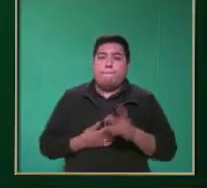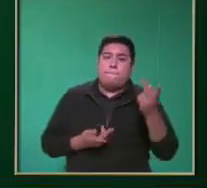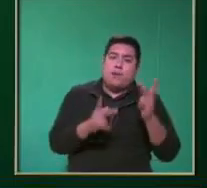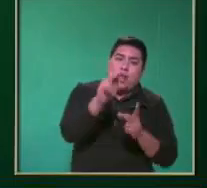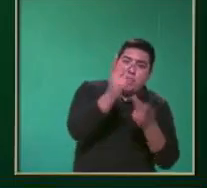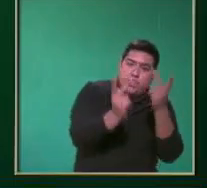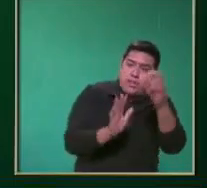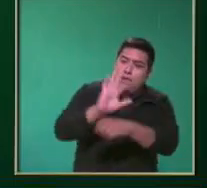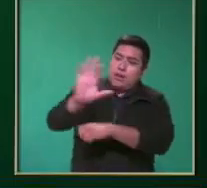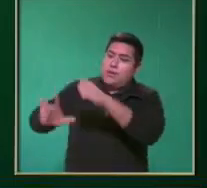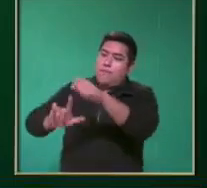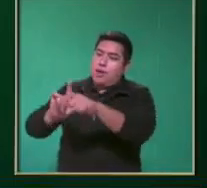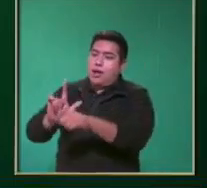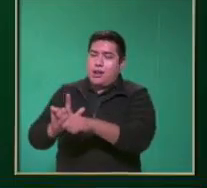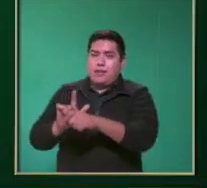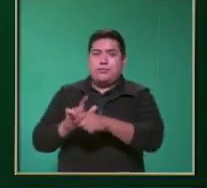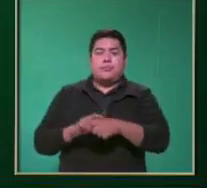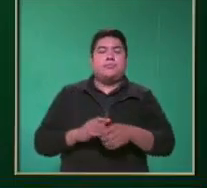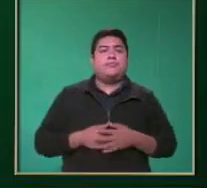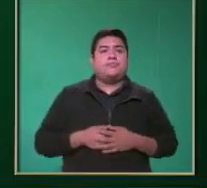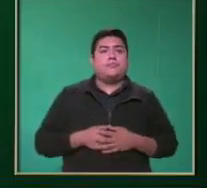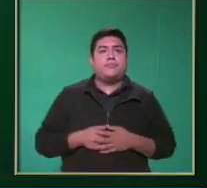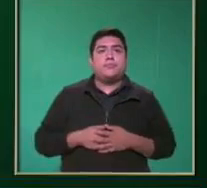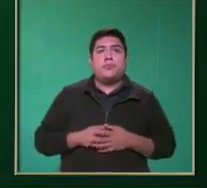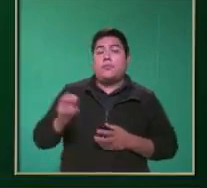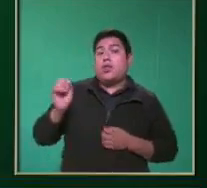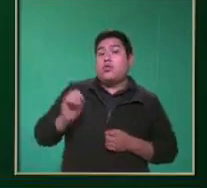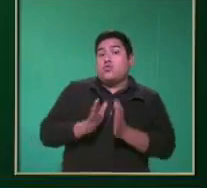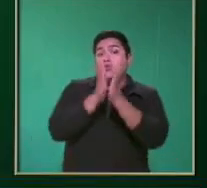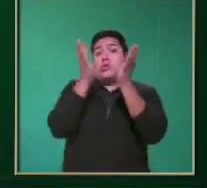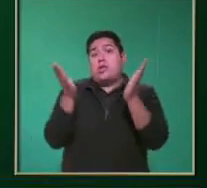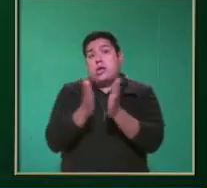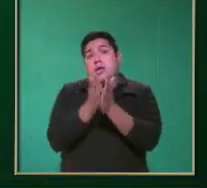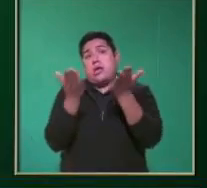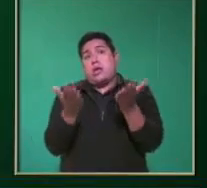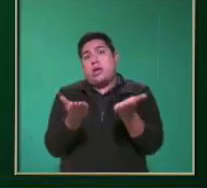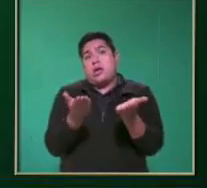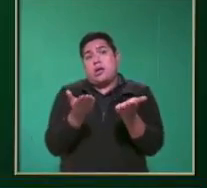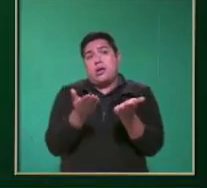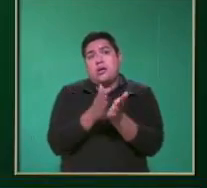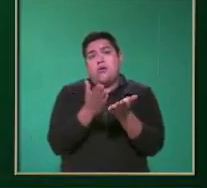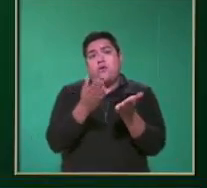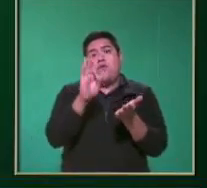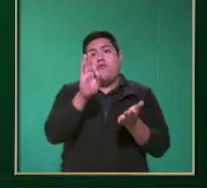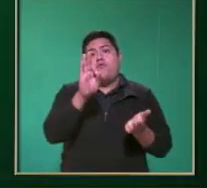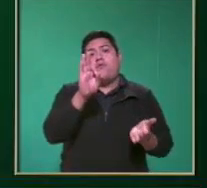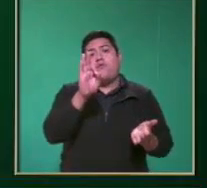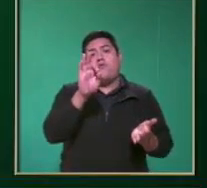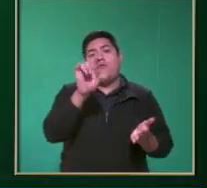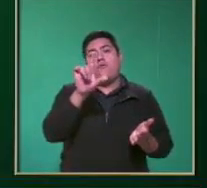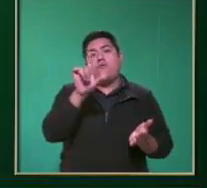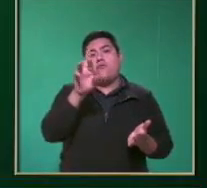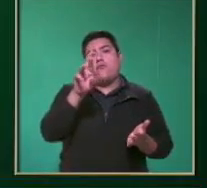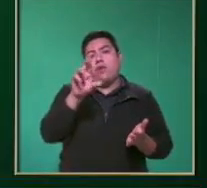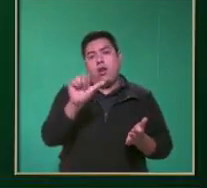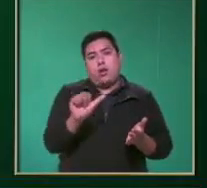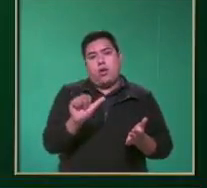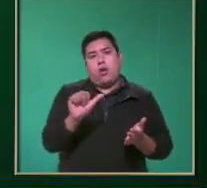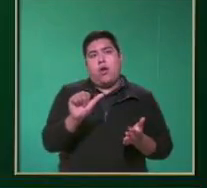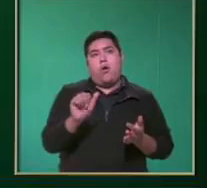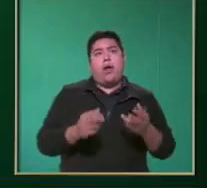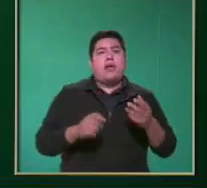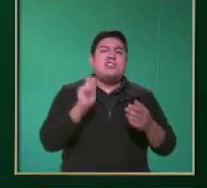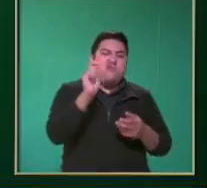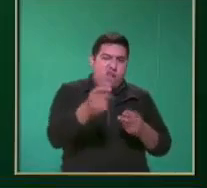fauna. ¿Sí? De pronto puedes ver en tus libros que se usa el término flora para definir la